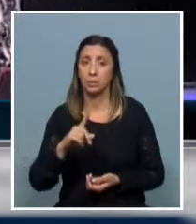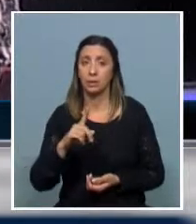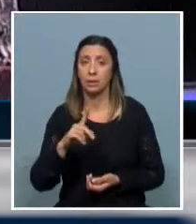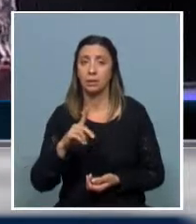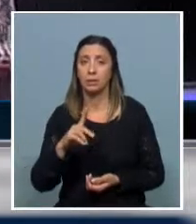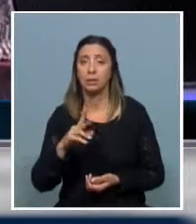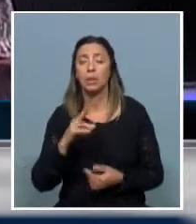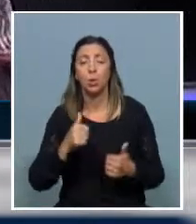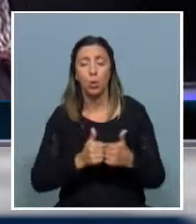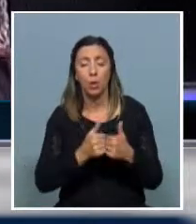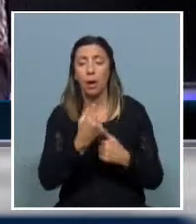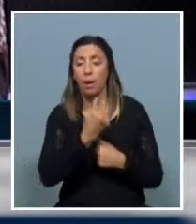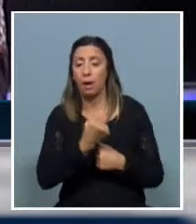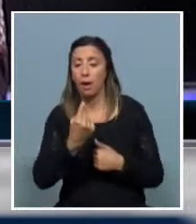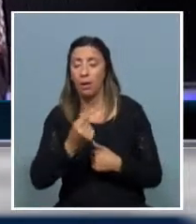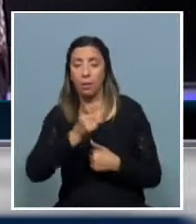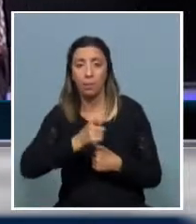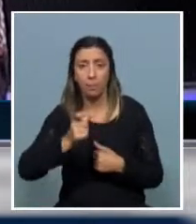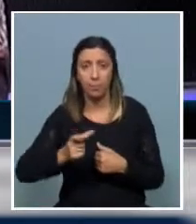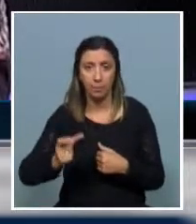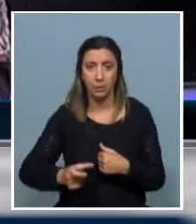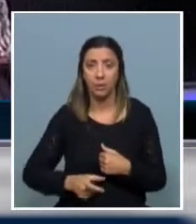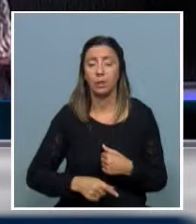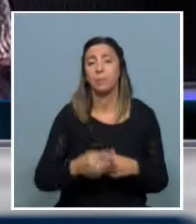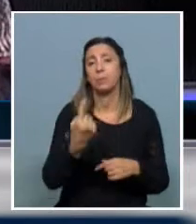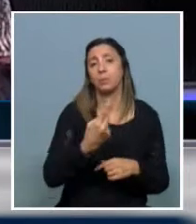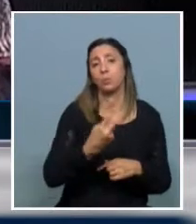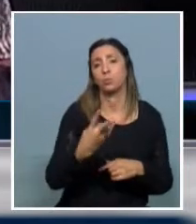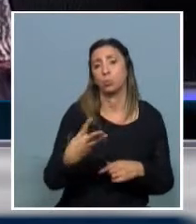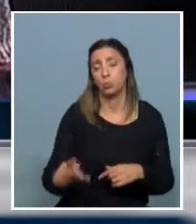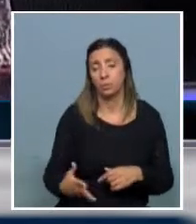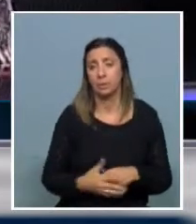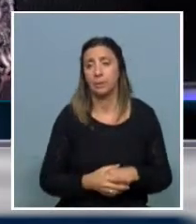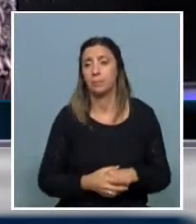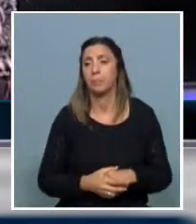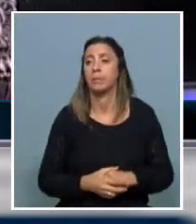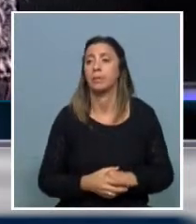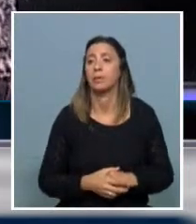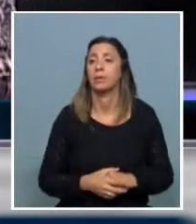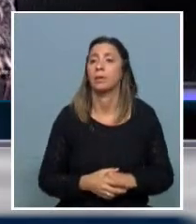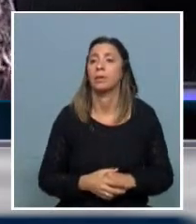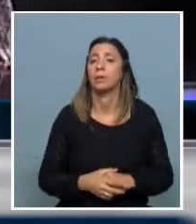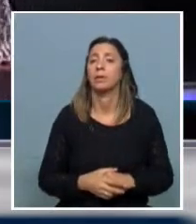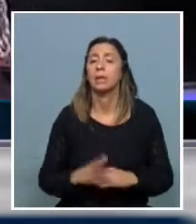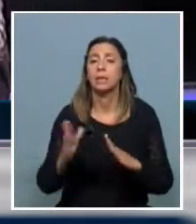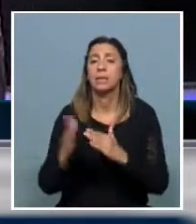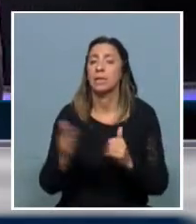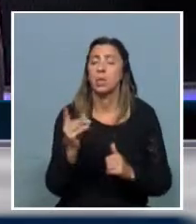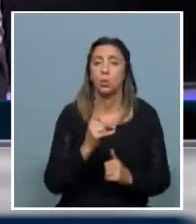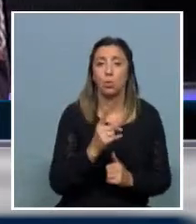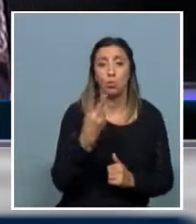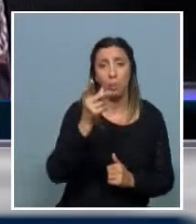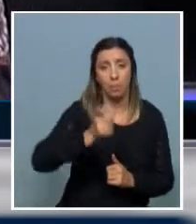revisamos cada uno de los incisos que establece las prioridades. No es desadjudicación, insisto. Cuando las